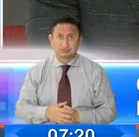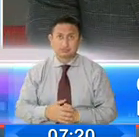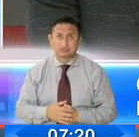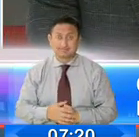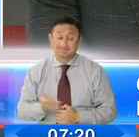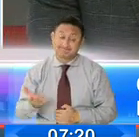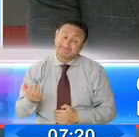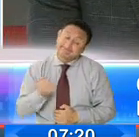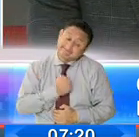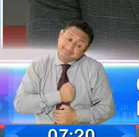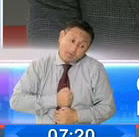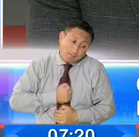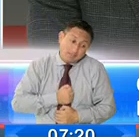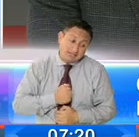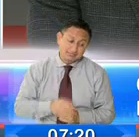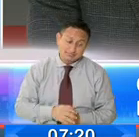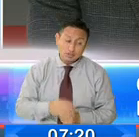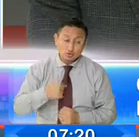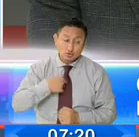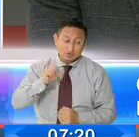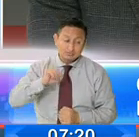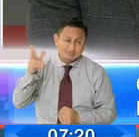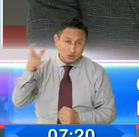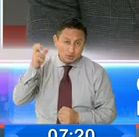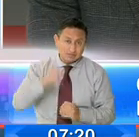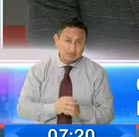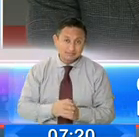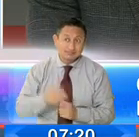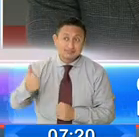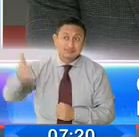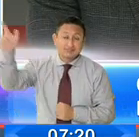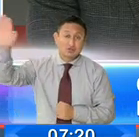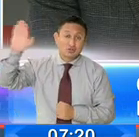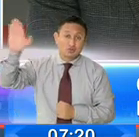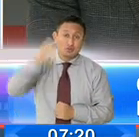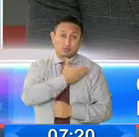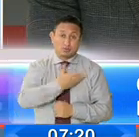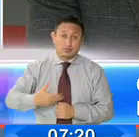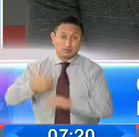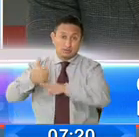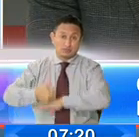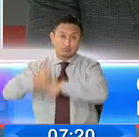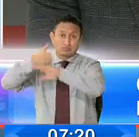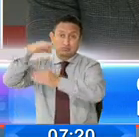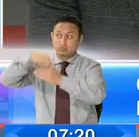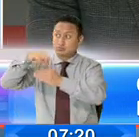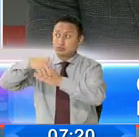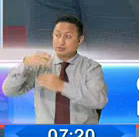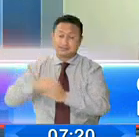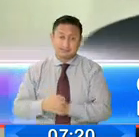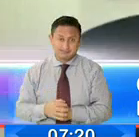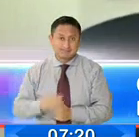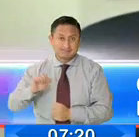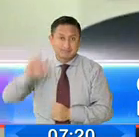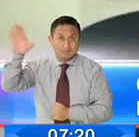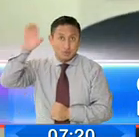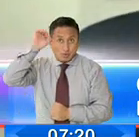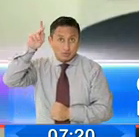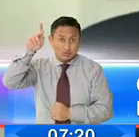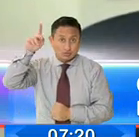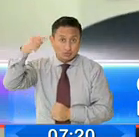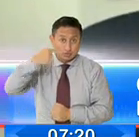pena. Sí, así le he escuchado al señor presidente del Tribunal Contencioso Electoral